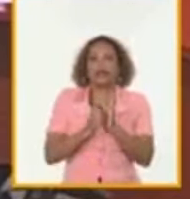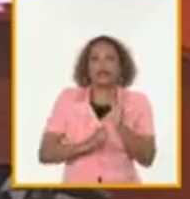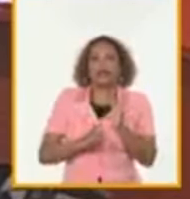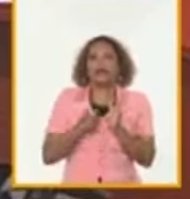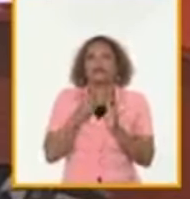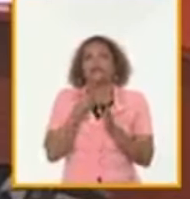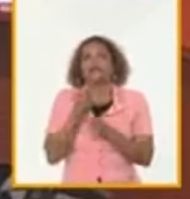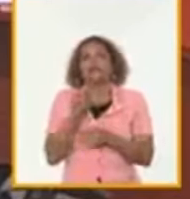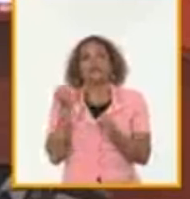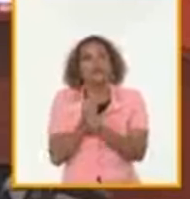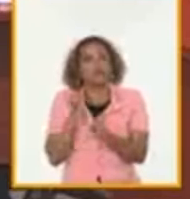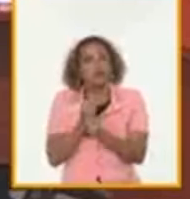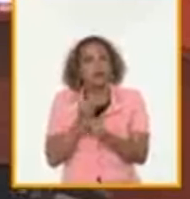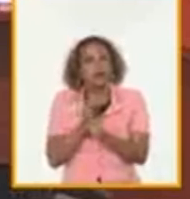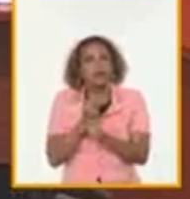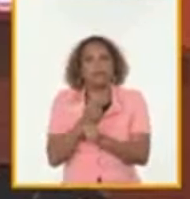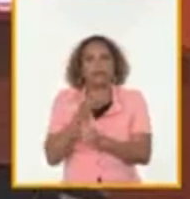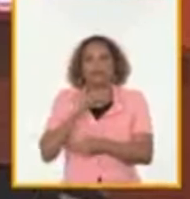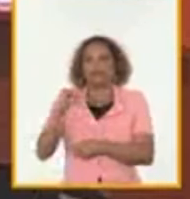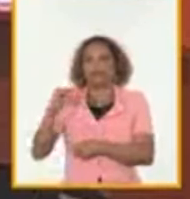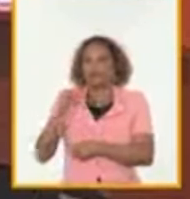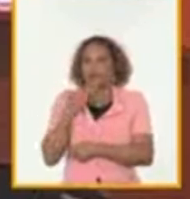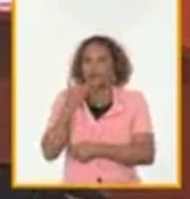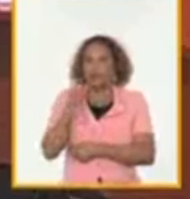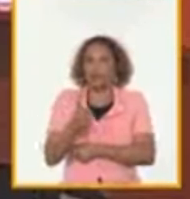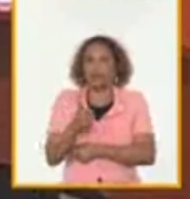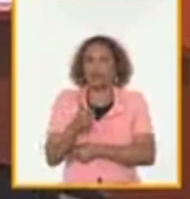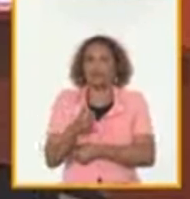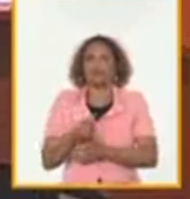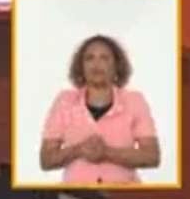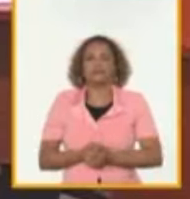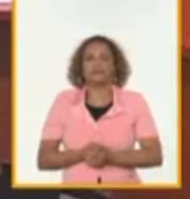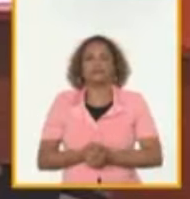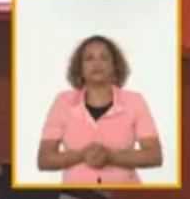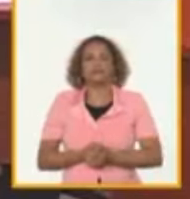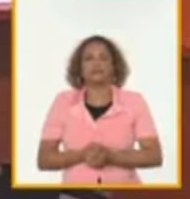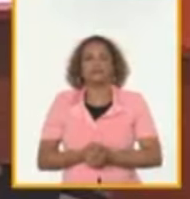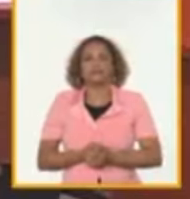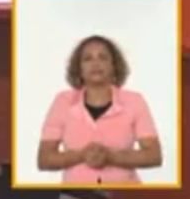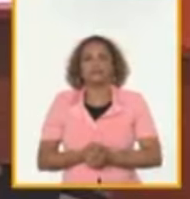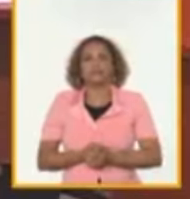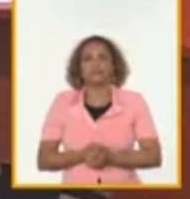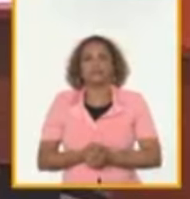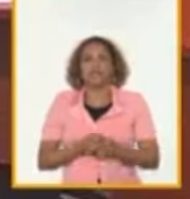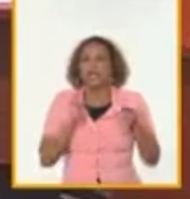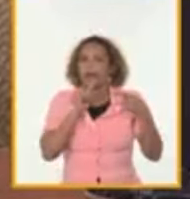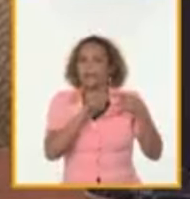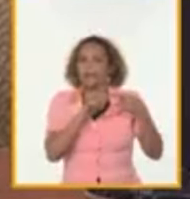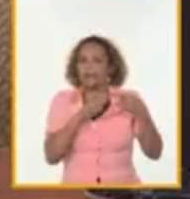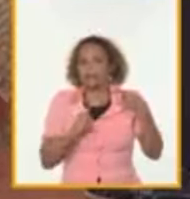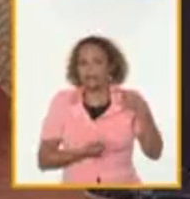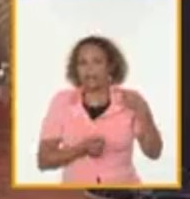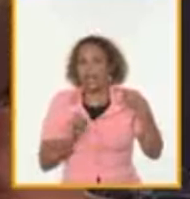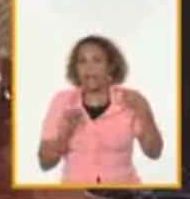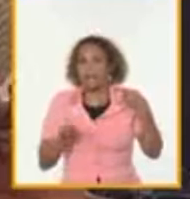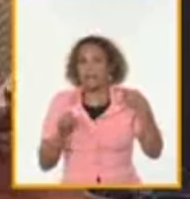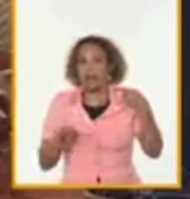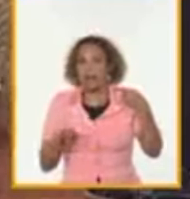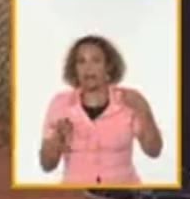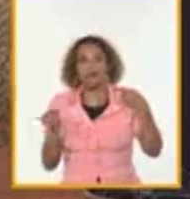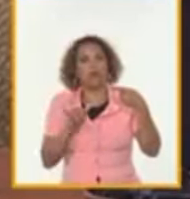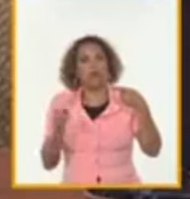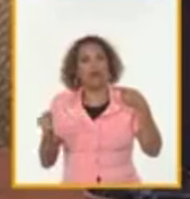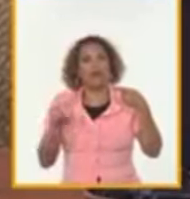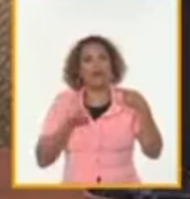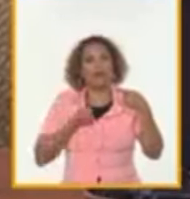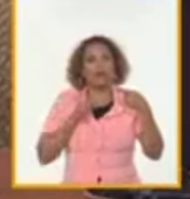en usar más eficiente el presupuesto del territorio bueno bueno Randy primero explicarle que el parque también nos favorece en